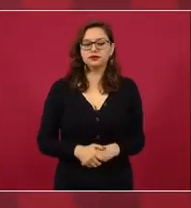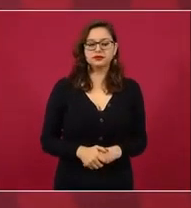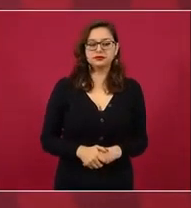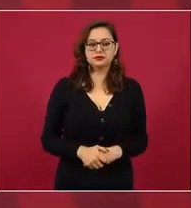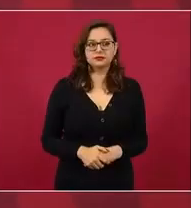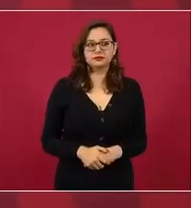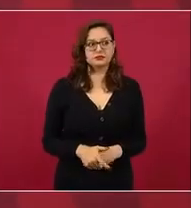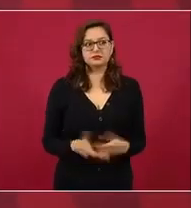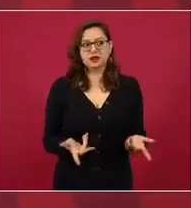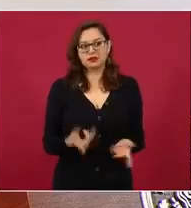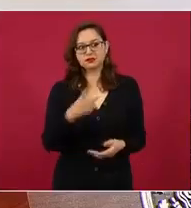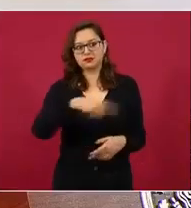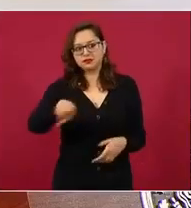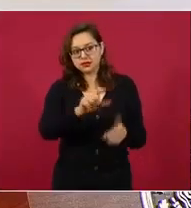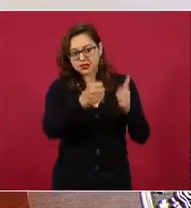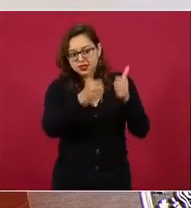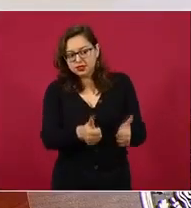todos,